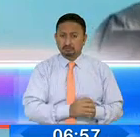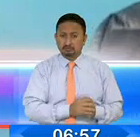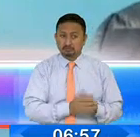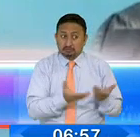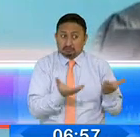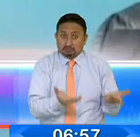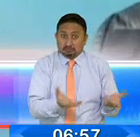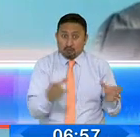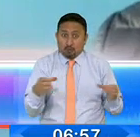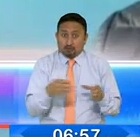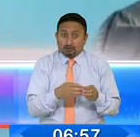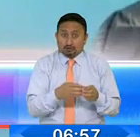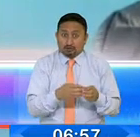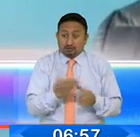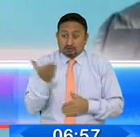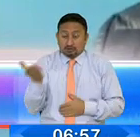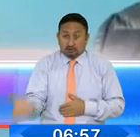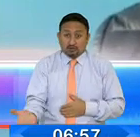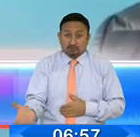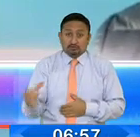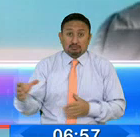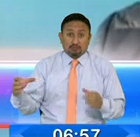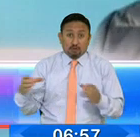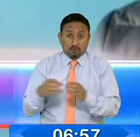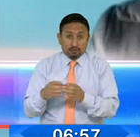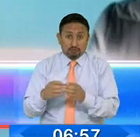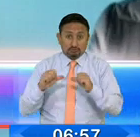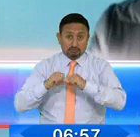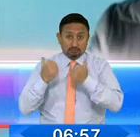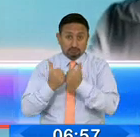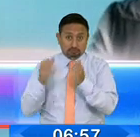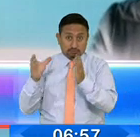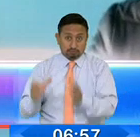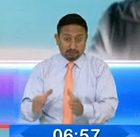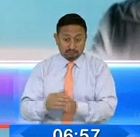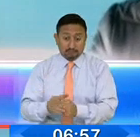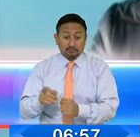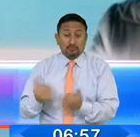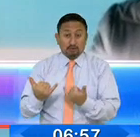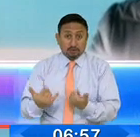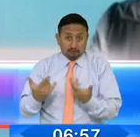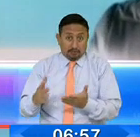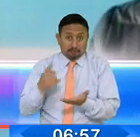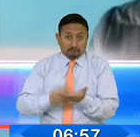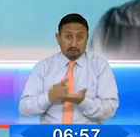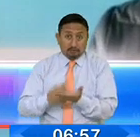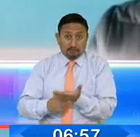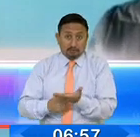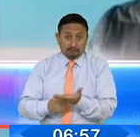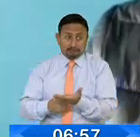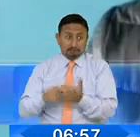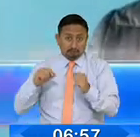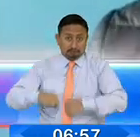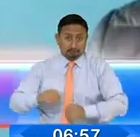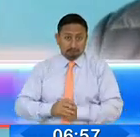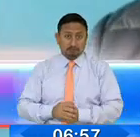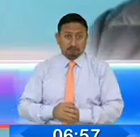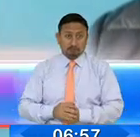hace la comisión. La comisión legislativa que podía ya estar tratando, podía recibir a